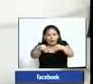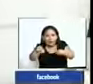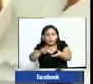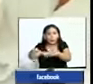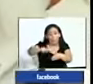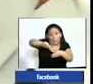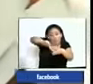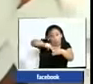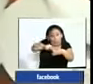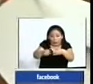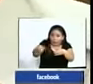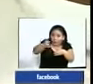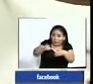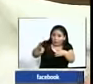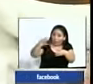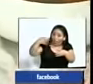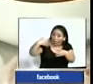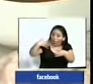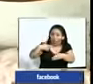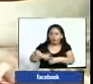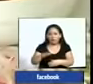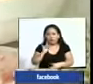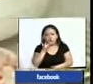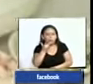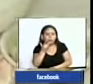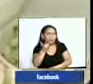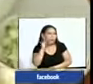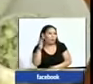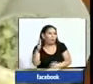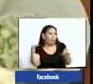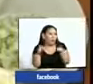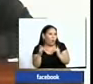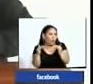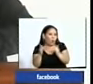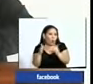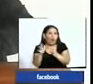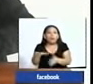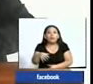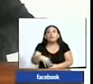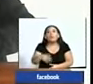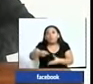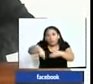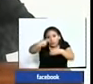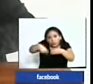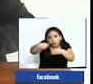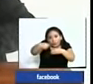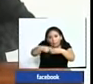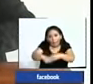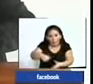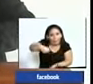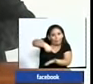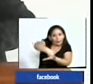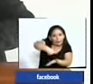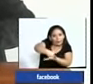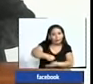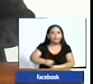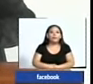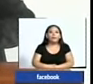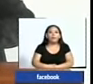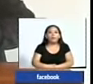limón. Algunos dicen que su sabor es parecido a la sopa de patas. Otros lo encuentran como gallo en